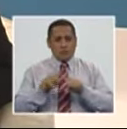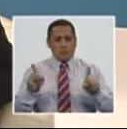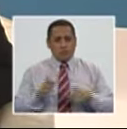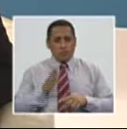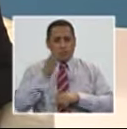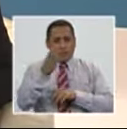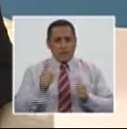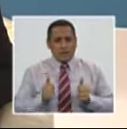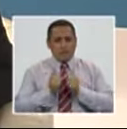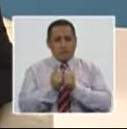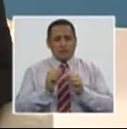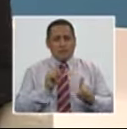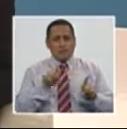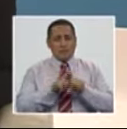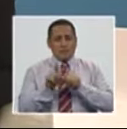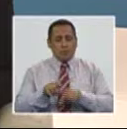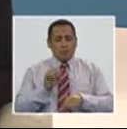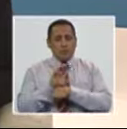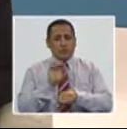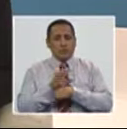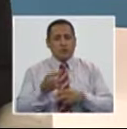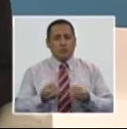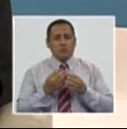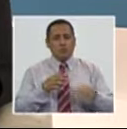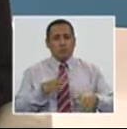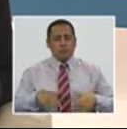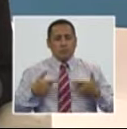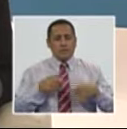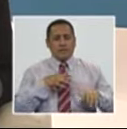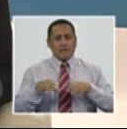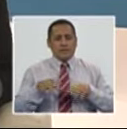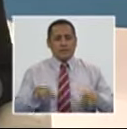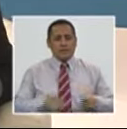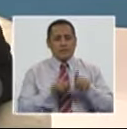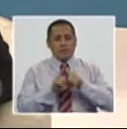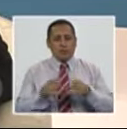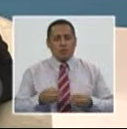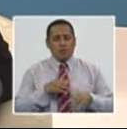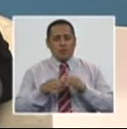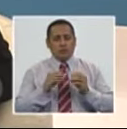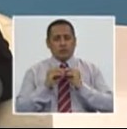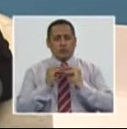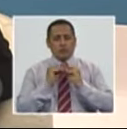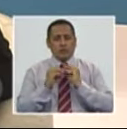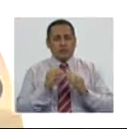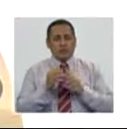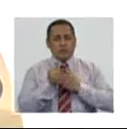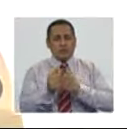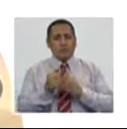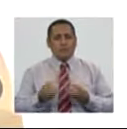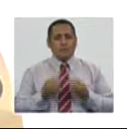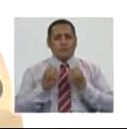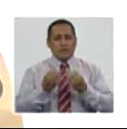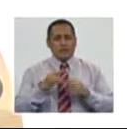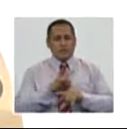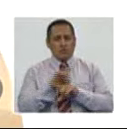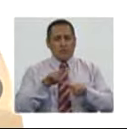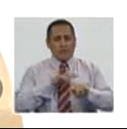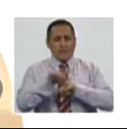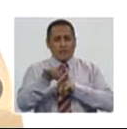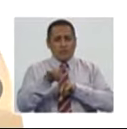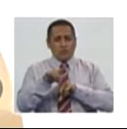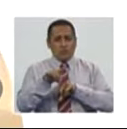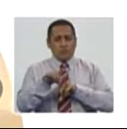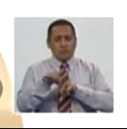no va a representarlos en el caso pero sí los pueden orientar de cómo se puede claro cómo se puede llevar no Claro los orientamos para que también no sean